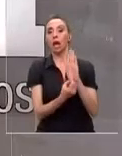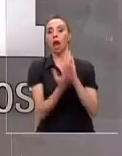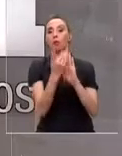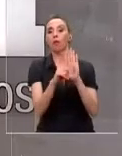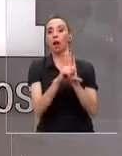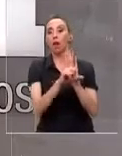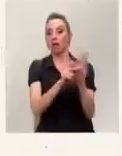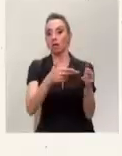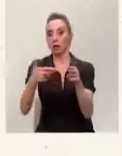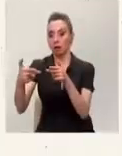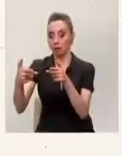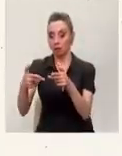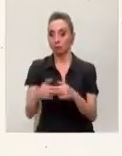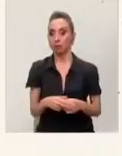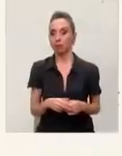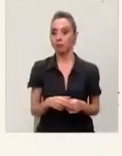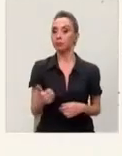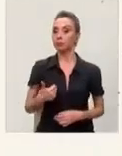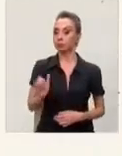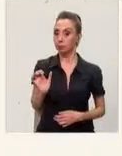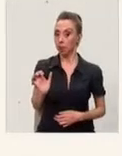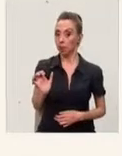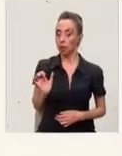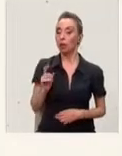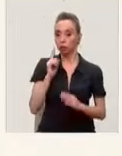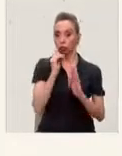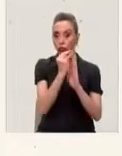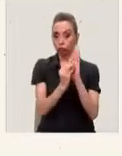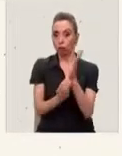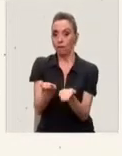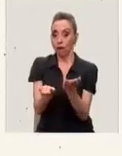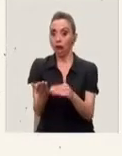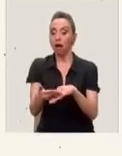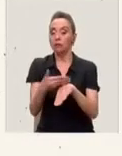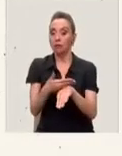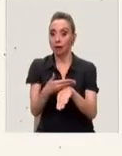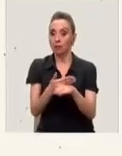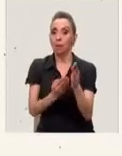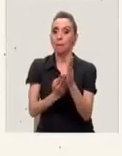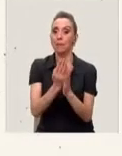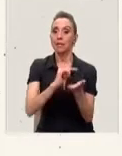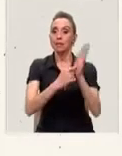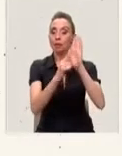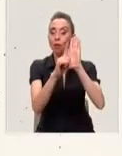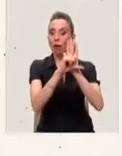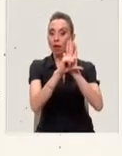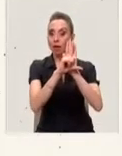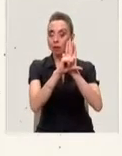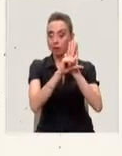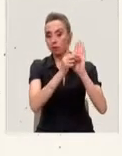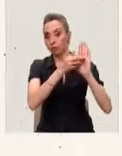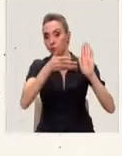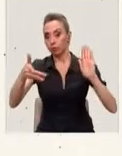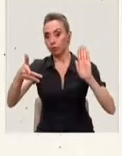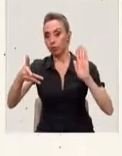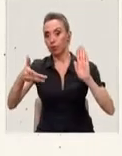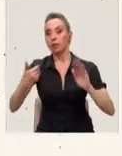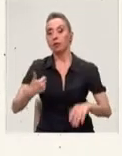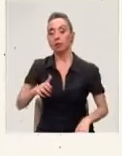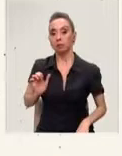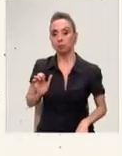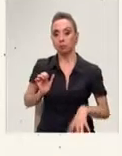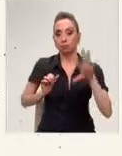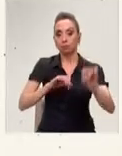nueva ley de armas. De hecho, la PDI ya tiene un balance preliminar. Desde la entrada en vigencia de la ley, la Policía